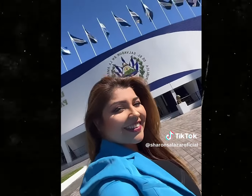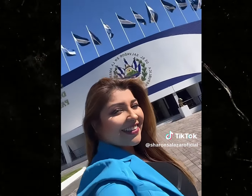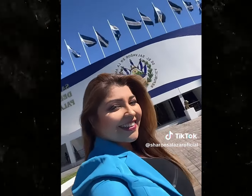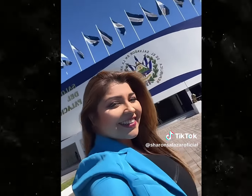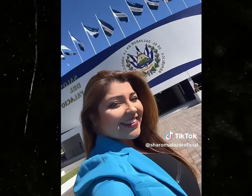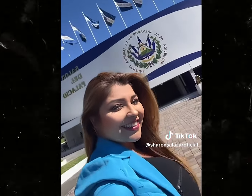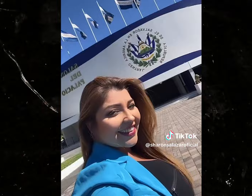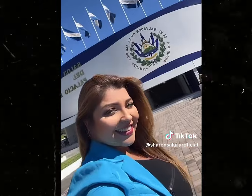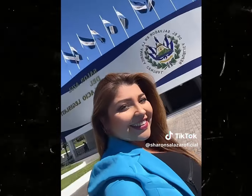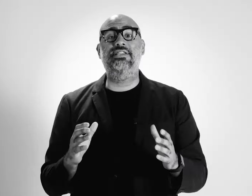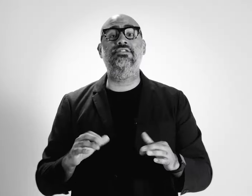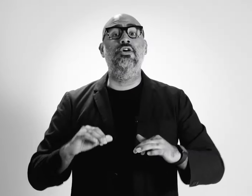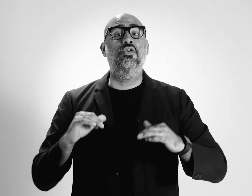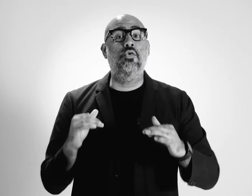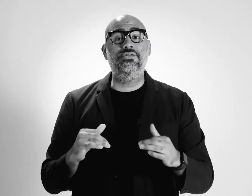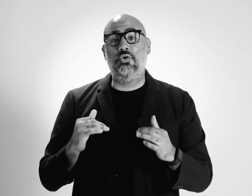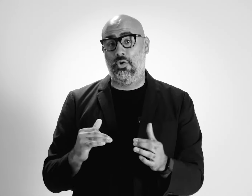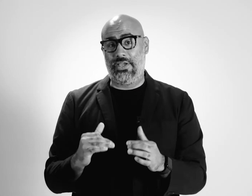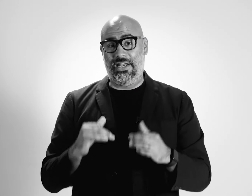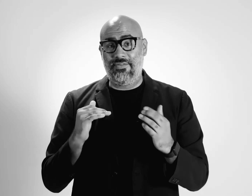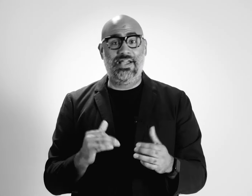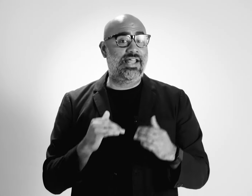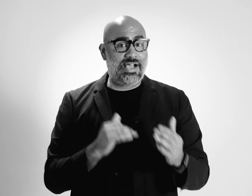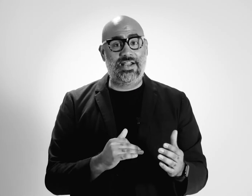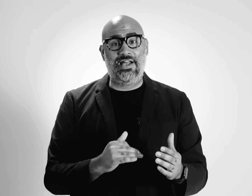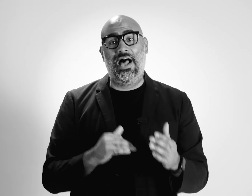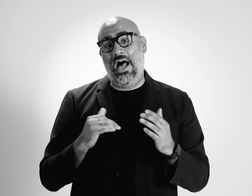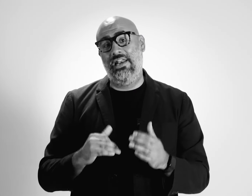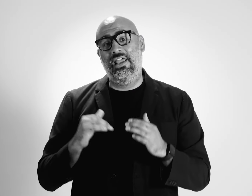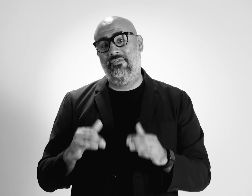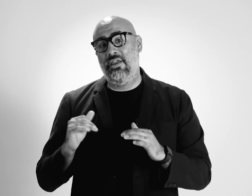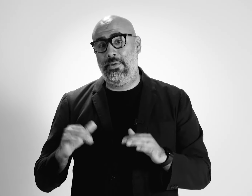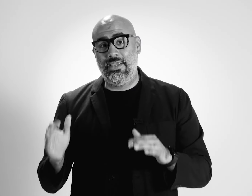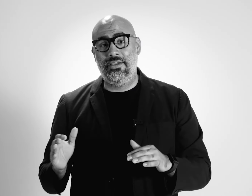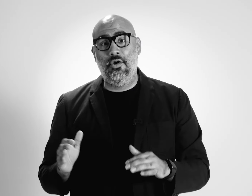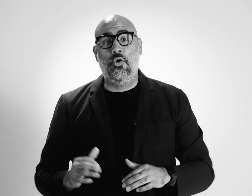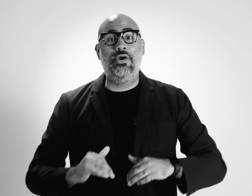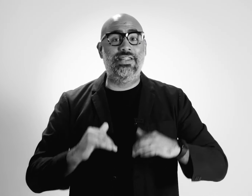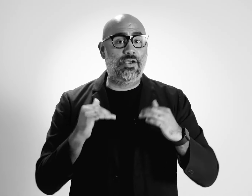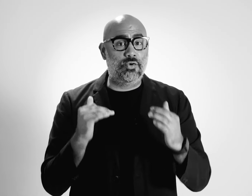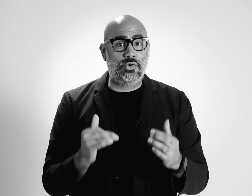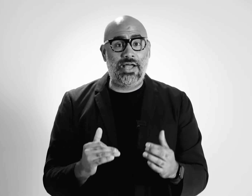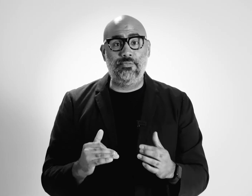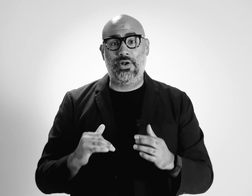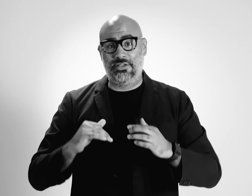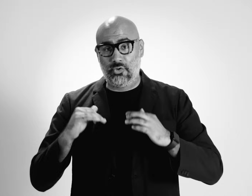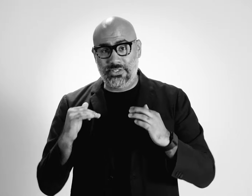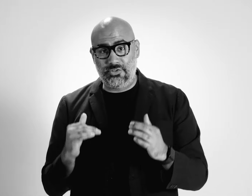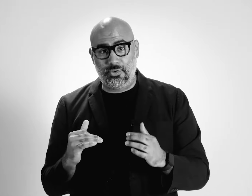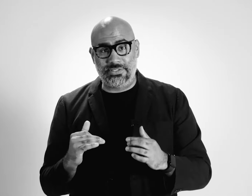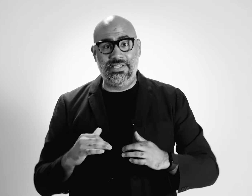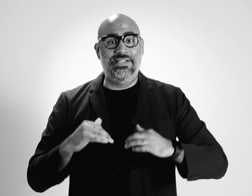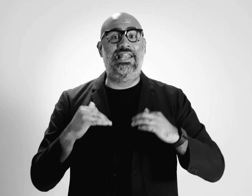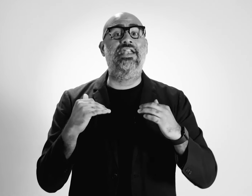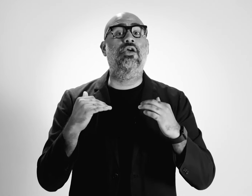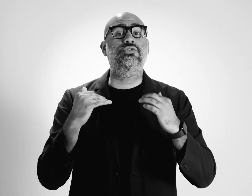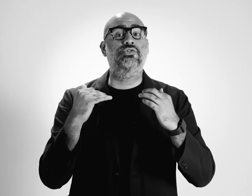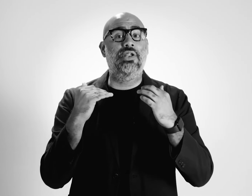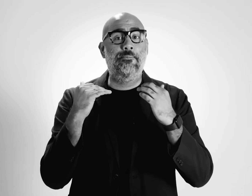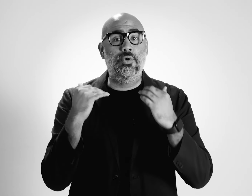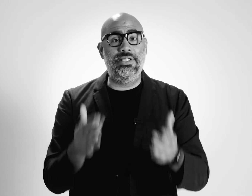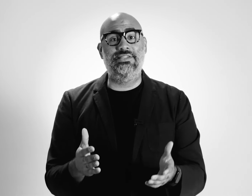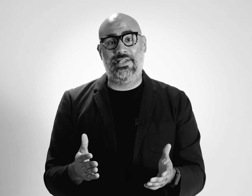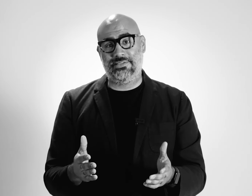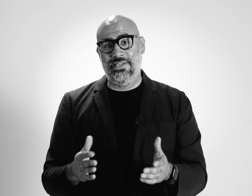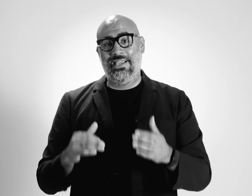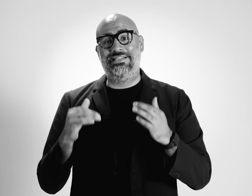Y el problema, al final de cuentas, no es solo que le vean la cara al FMI, o que desconozcamos las condiciones de las